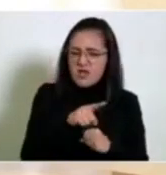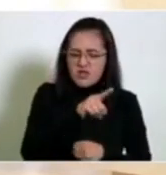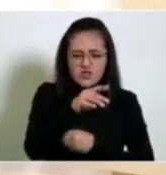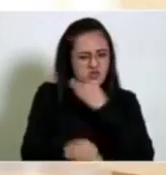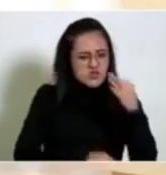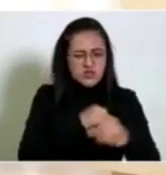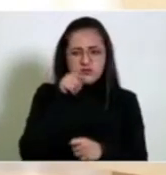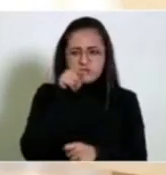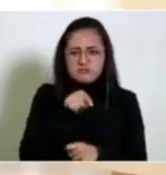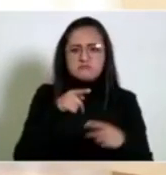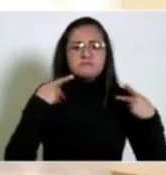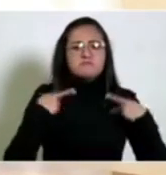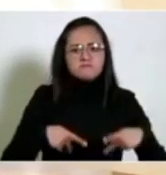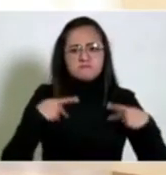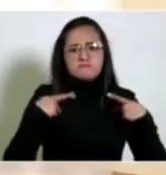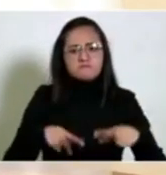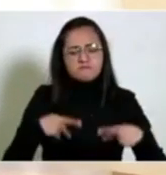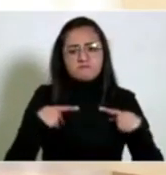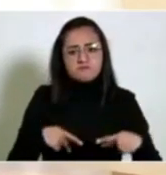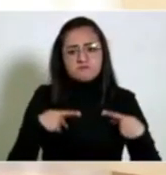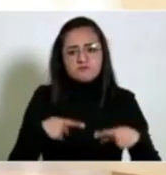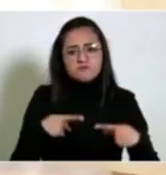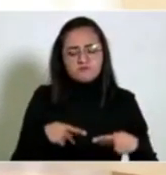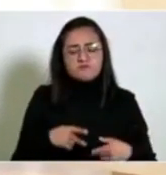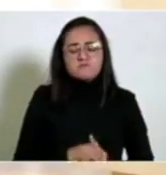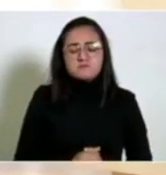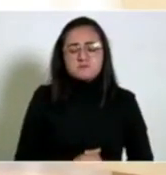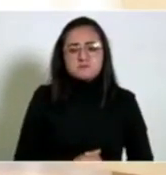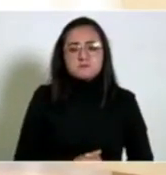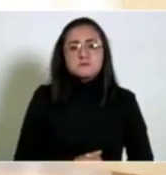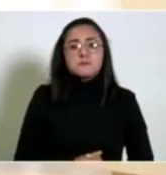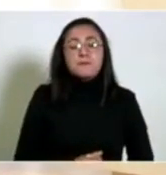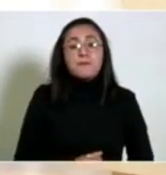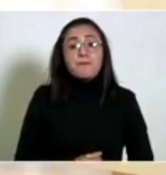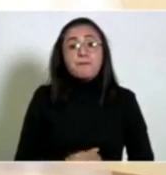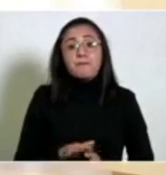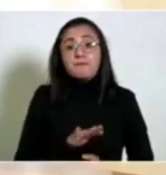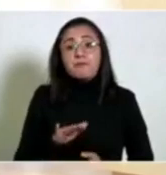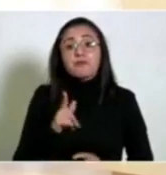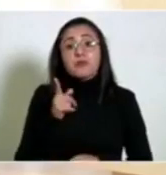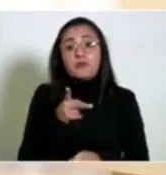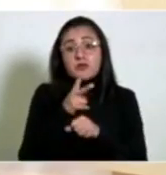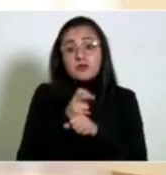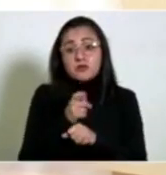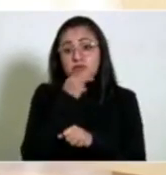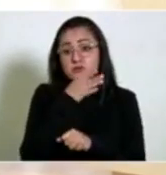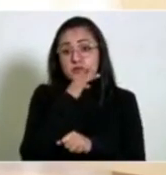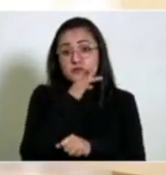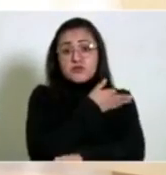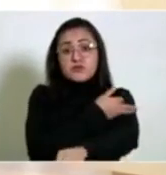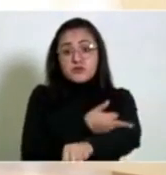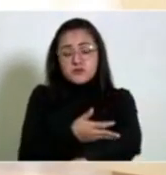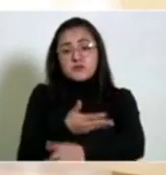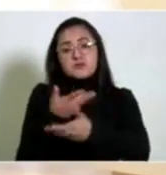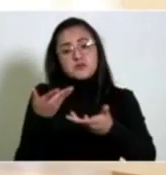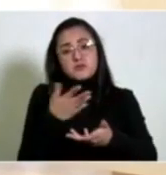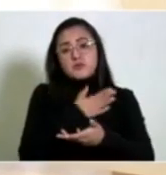contra estos delincuentes y el exhorto a los padres de familia es bueno pues